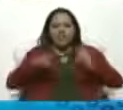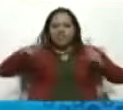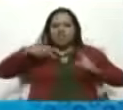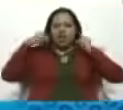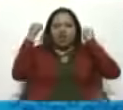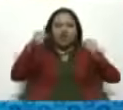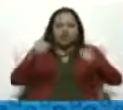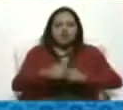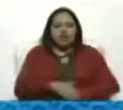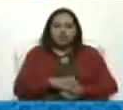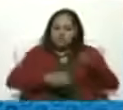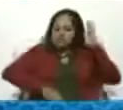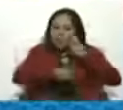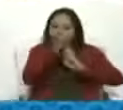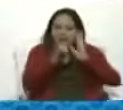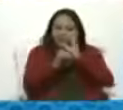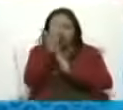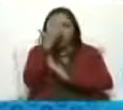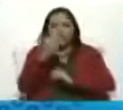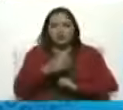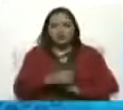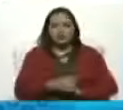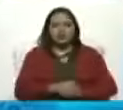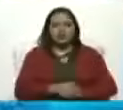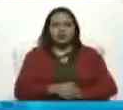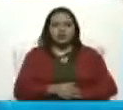victoriosa hacia Miraflores.